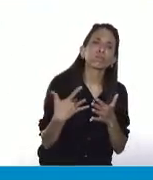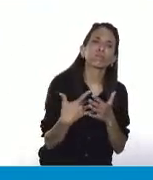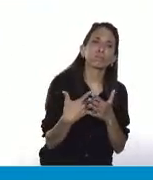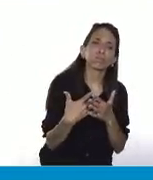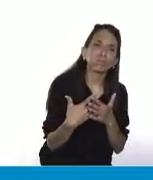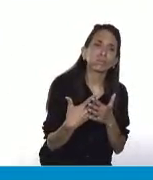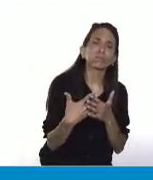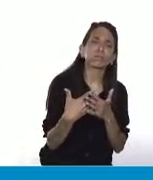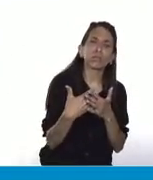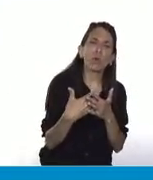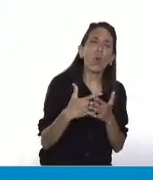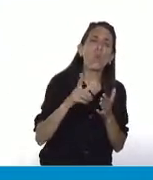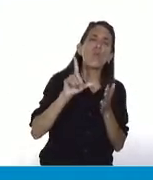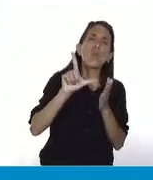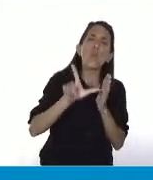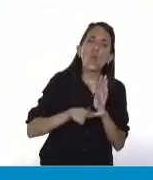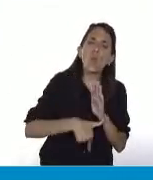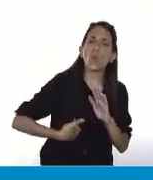la ciudad de La Plata.